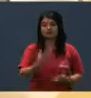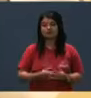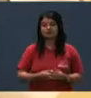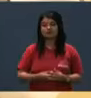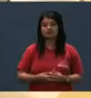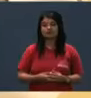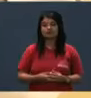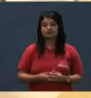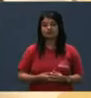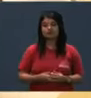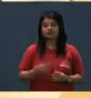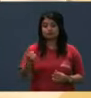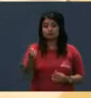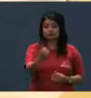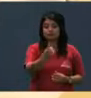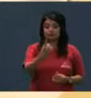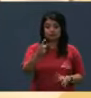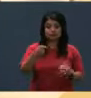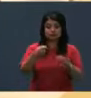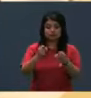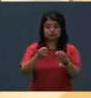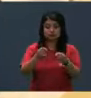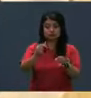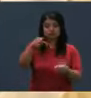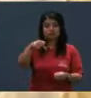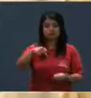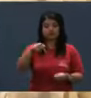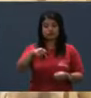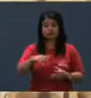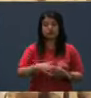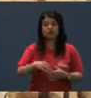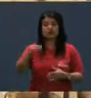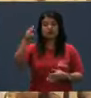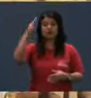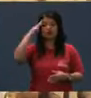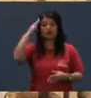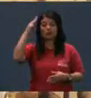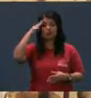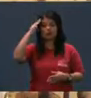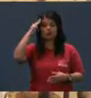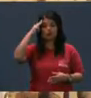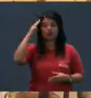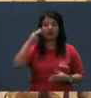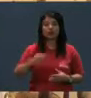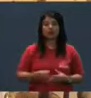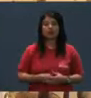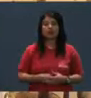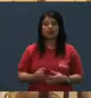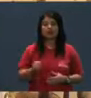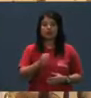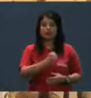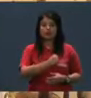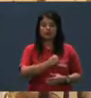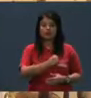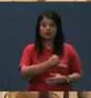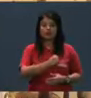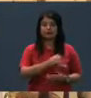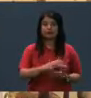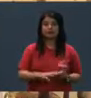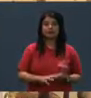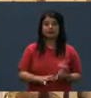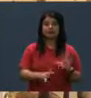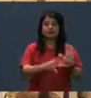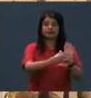pecados. Hagan esto en conmemoración mía.